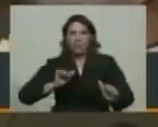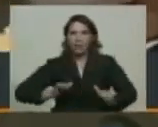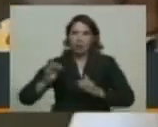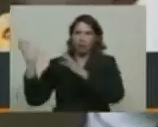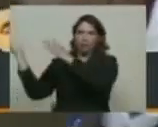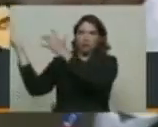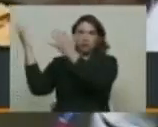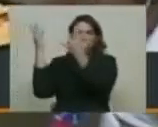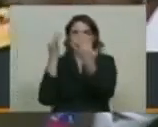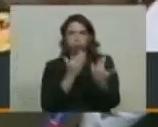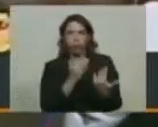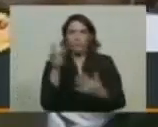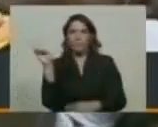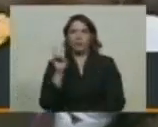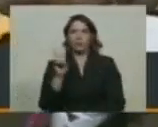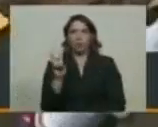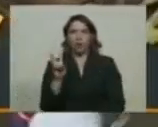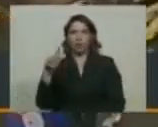Venezuela.